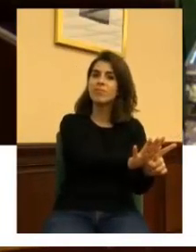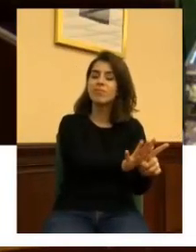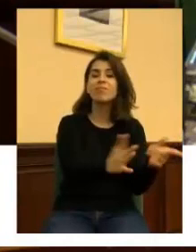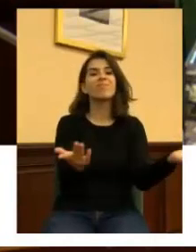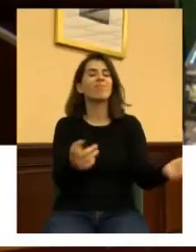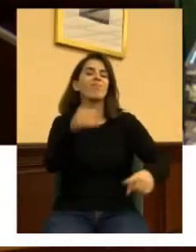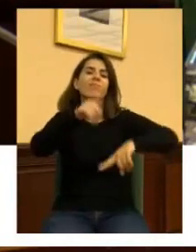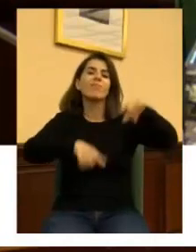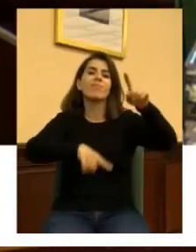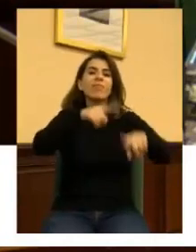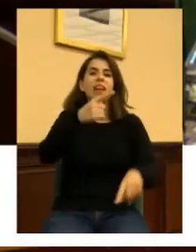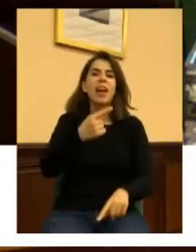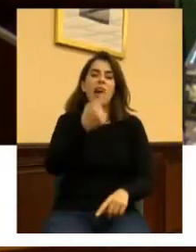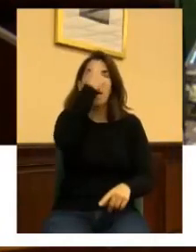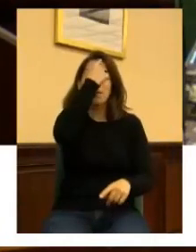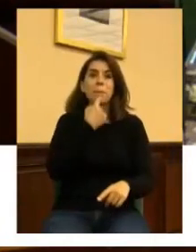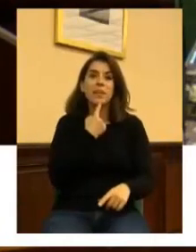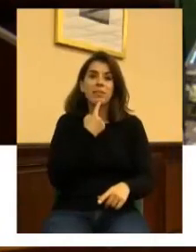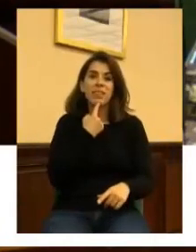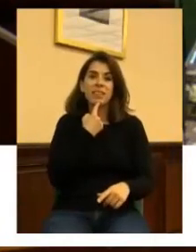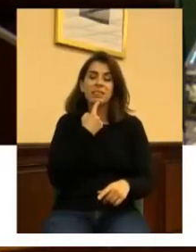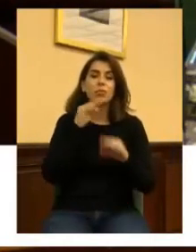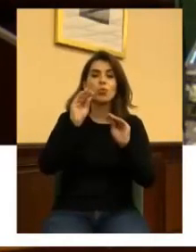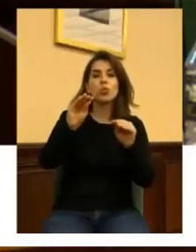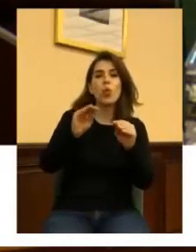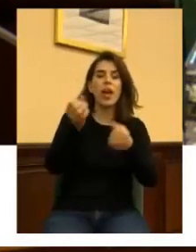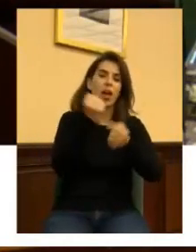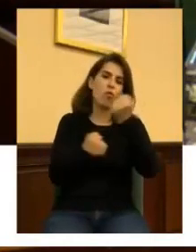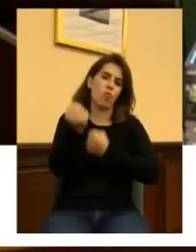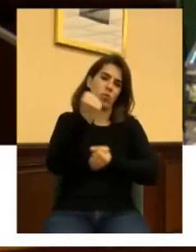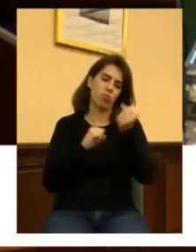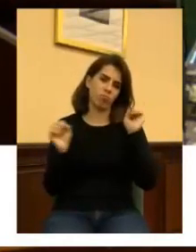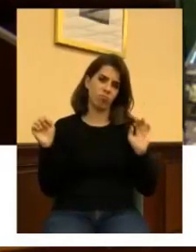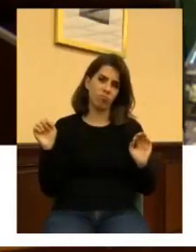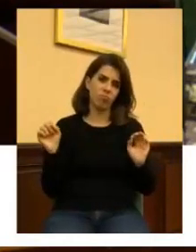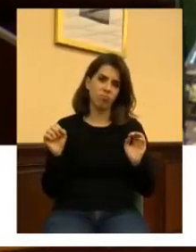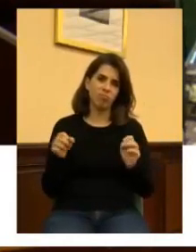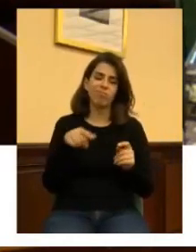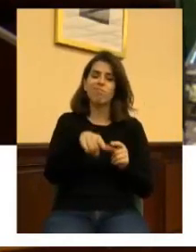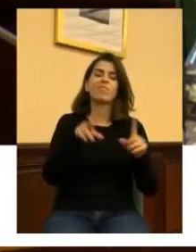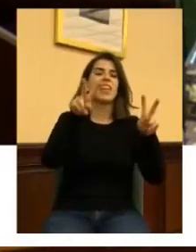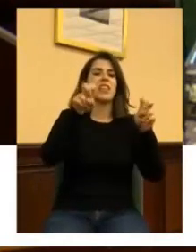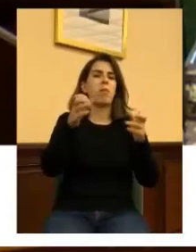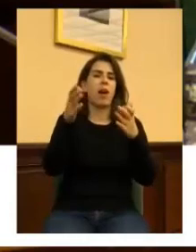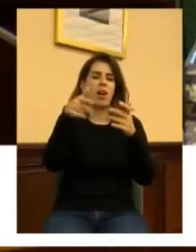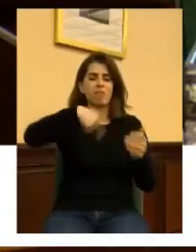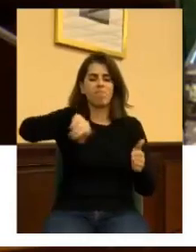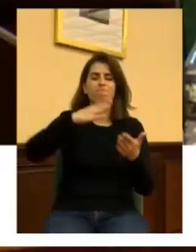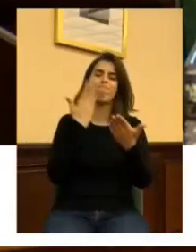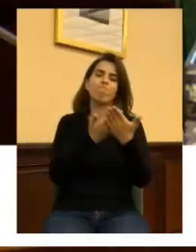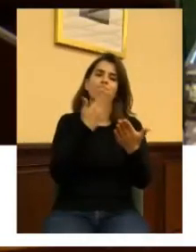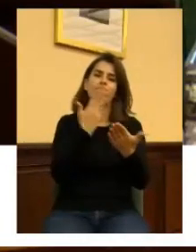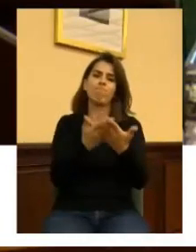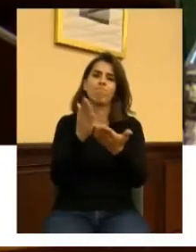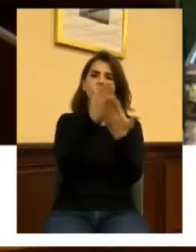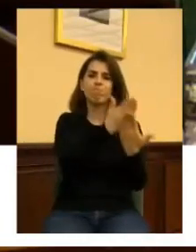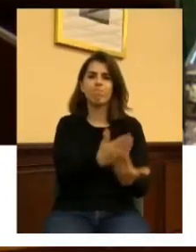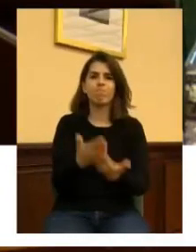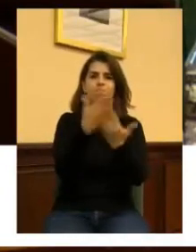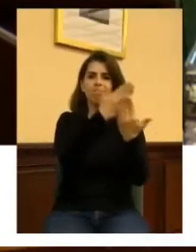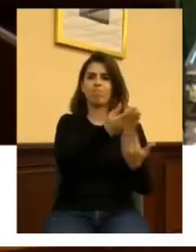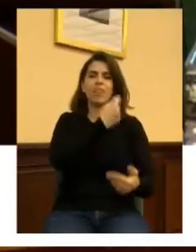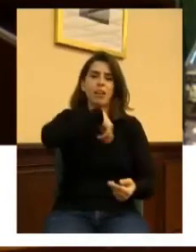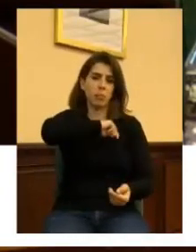su perfil socioeconómico. Este sí que es un problema acreditado y estudiado de la educación en España y